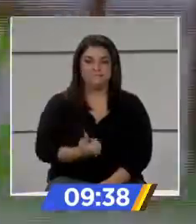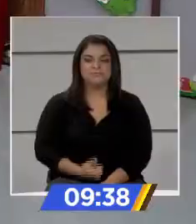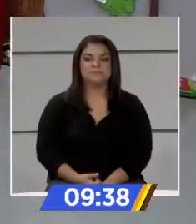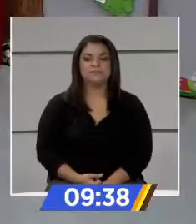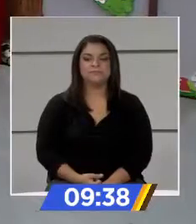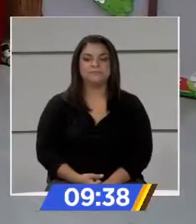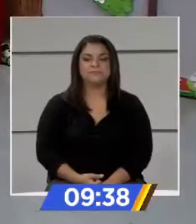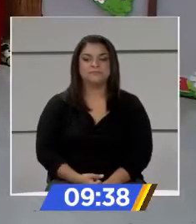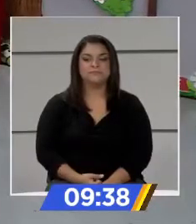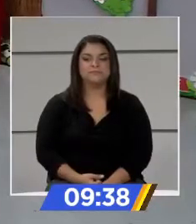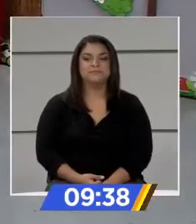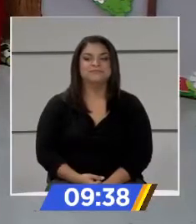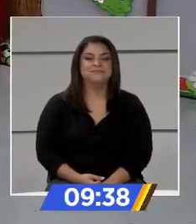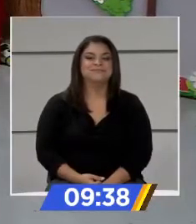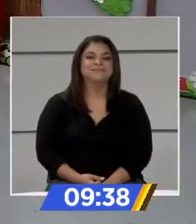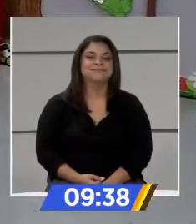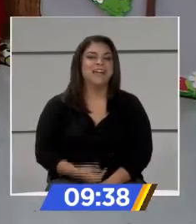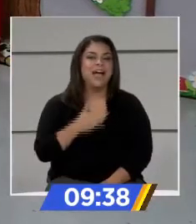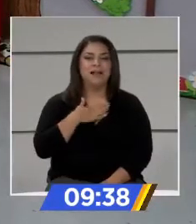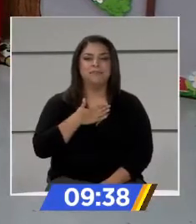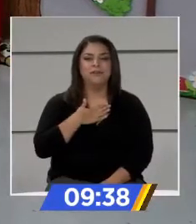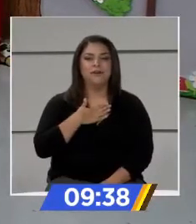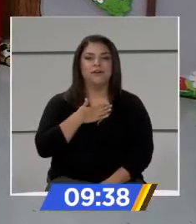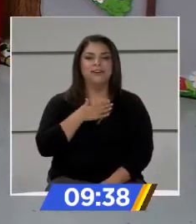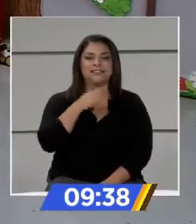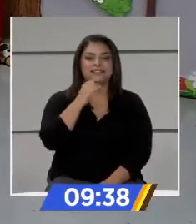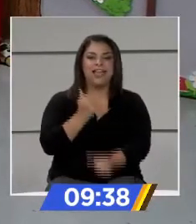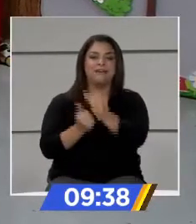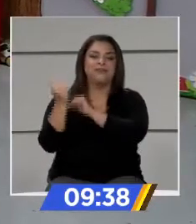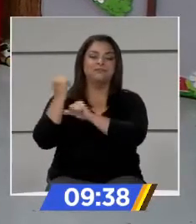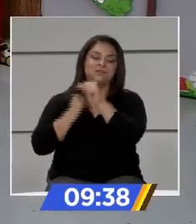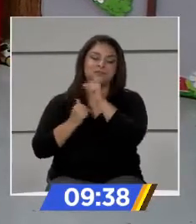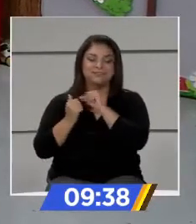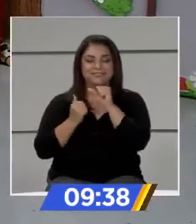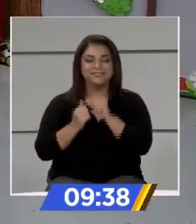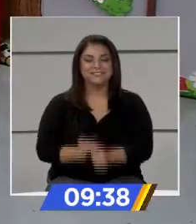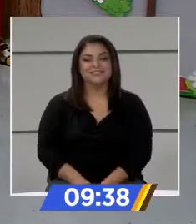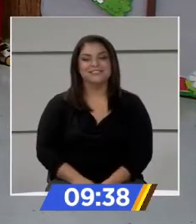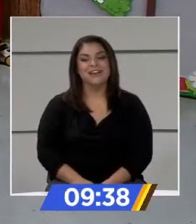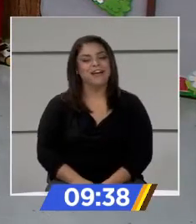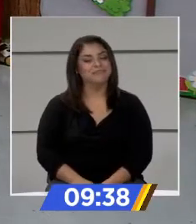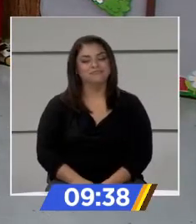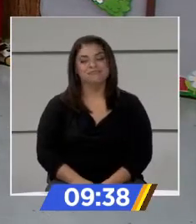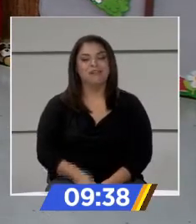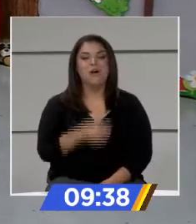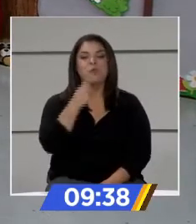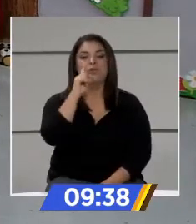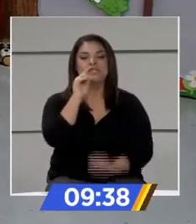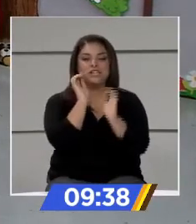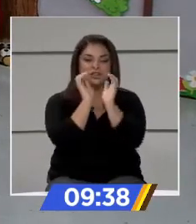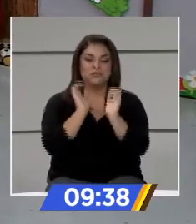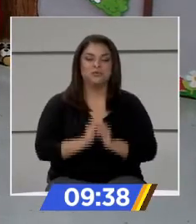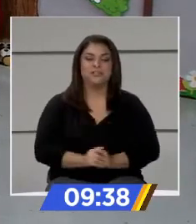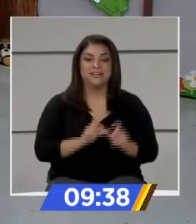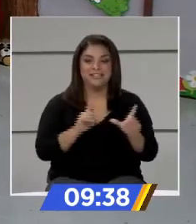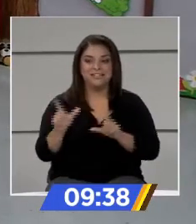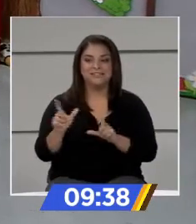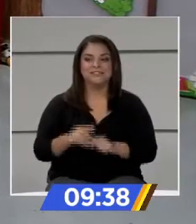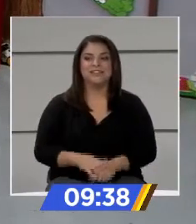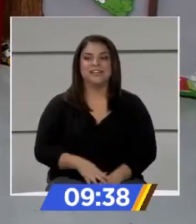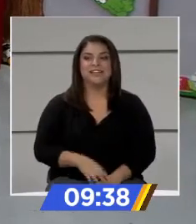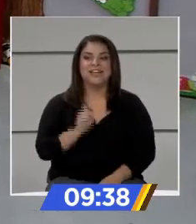tres. El mío casi se devolvió. Bueno, va chiquitillo. Vamos uno chiquitillo. Listo. Este que